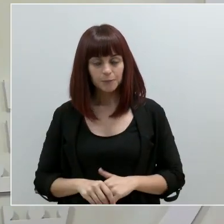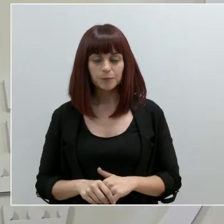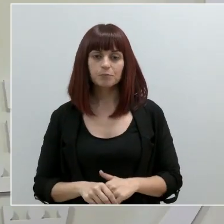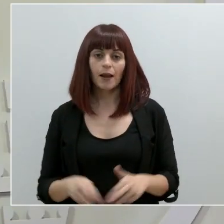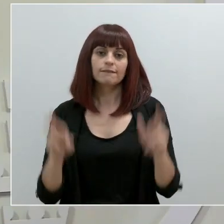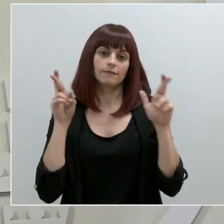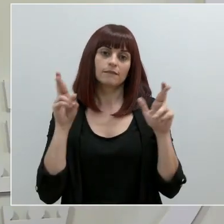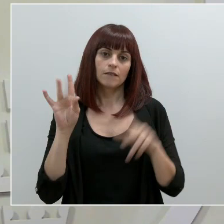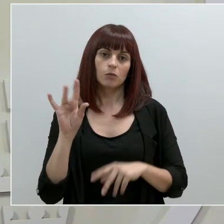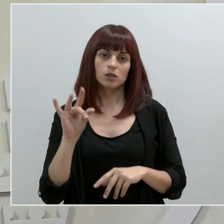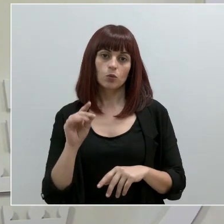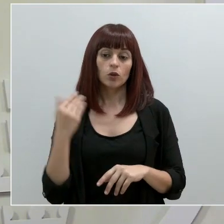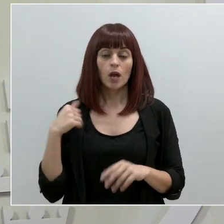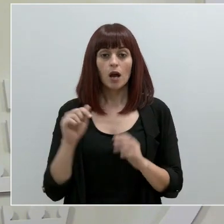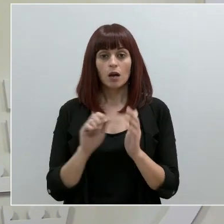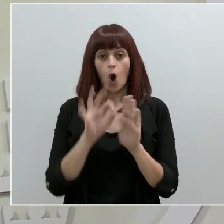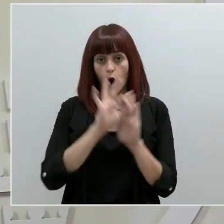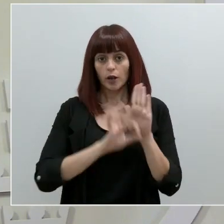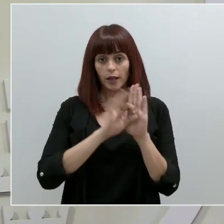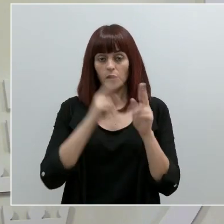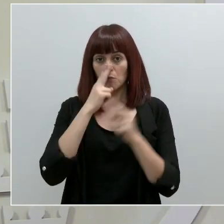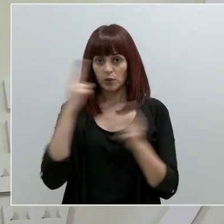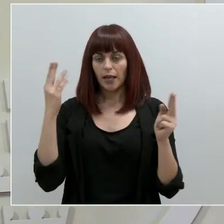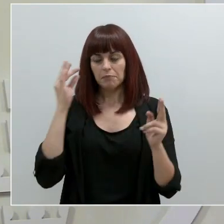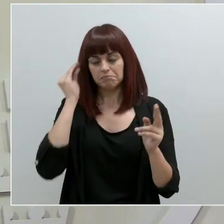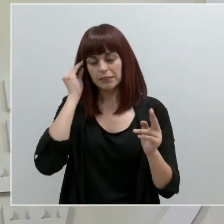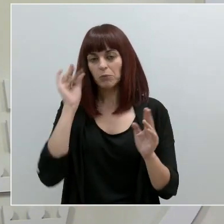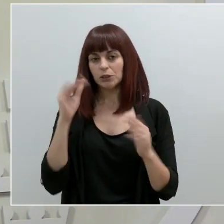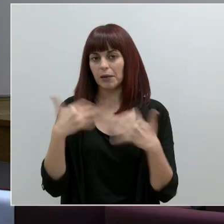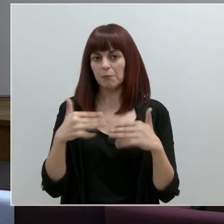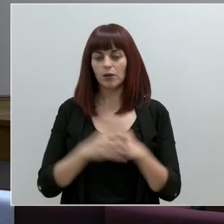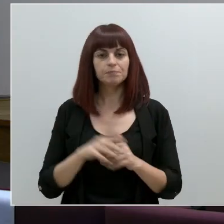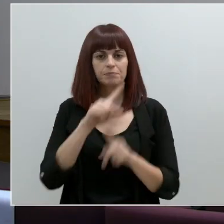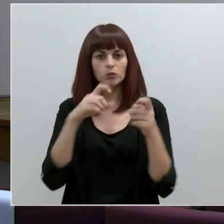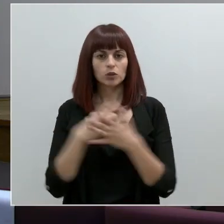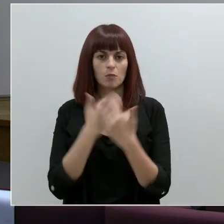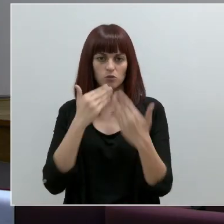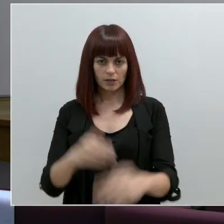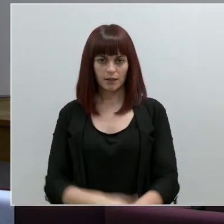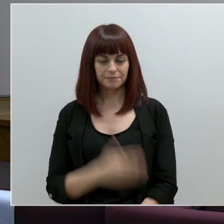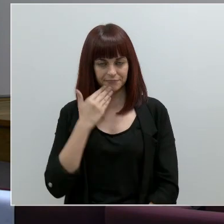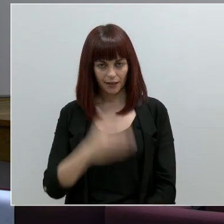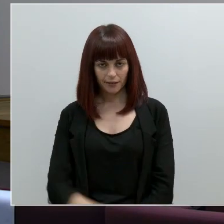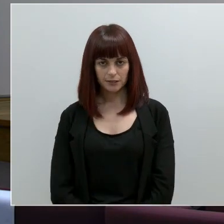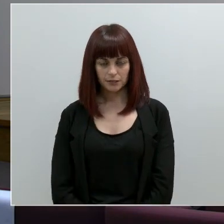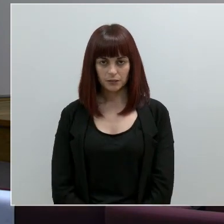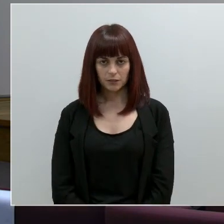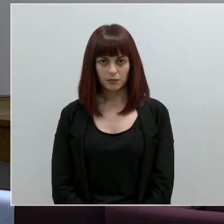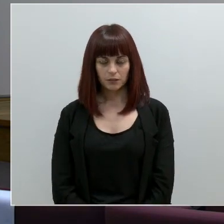Entendemos que sí, o sea, cuando se publique la orden, que esperamos que sí sea para esa fecha. Son todas las preguntas. Muchas gracias. Gracias.